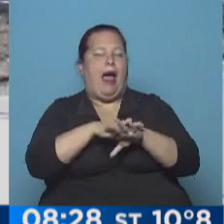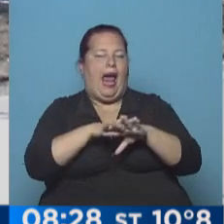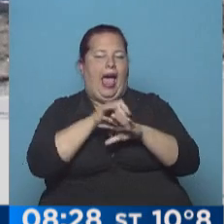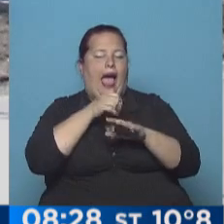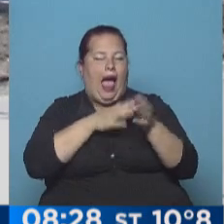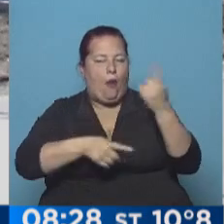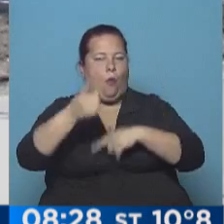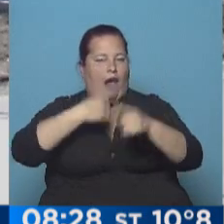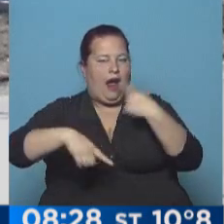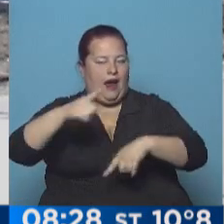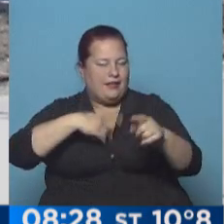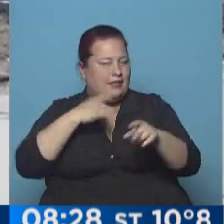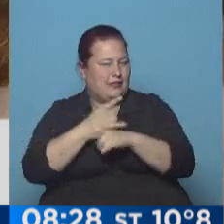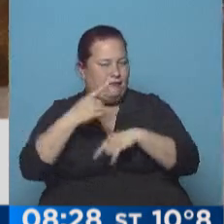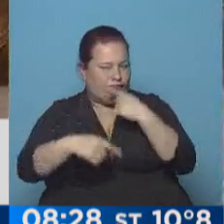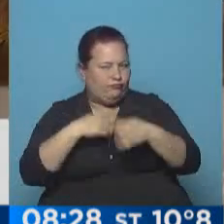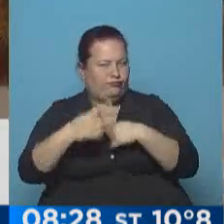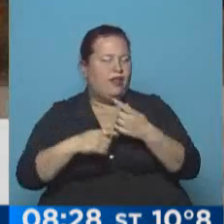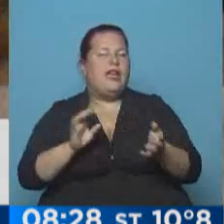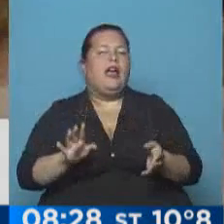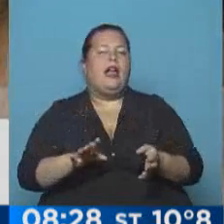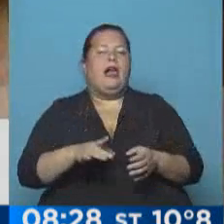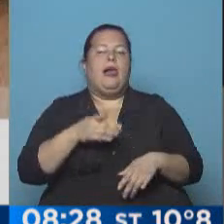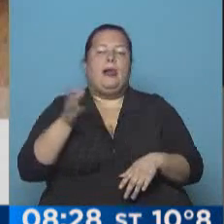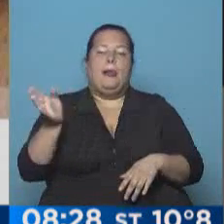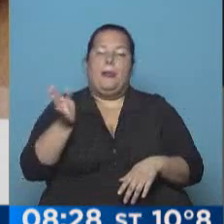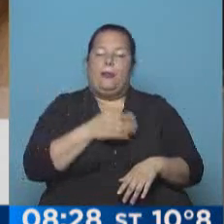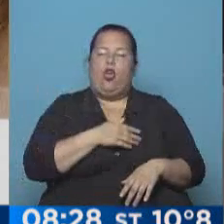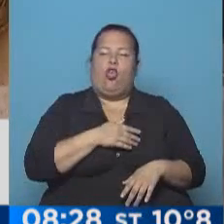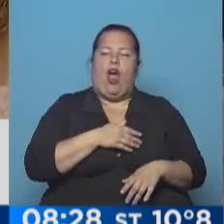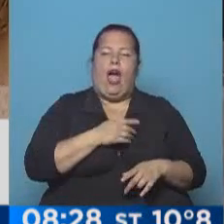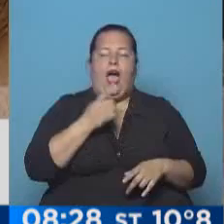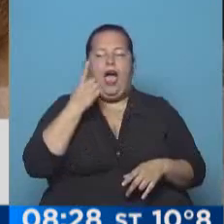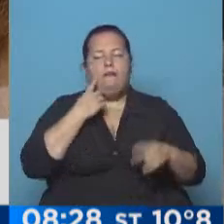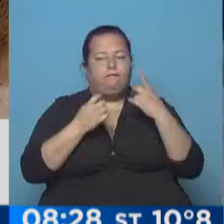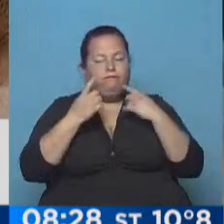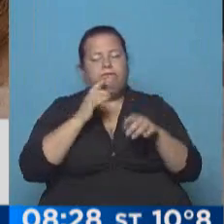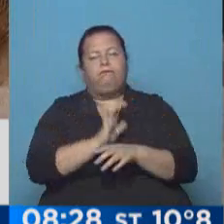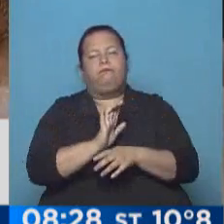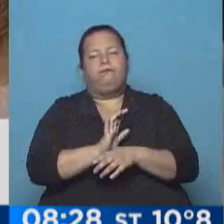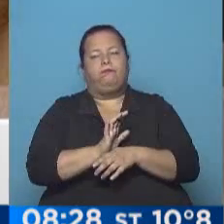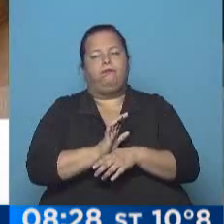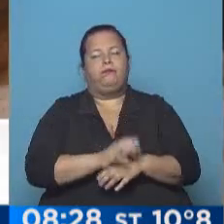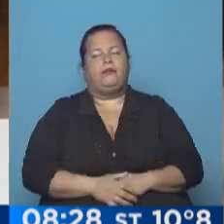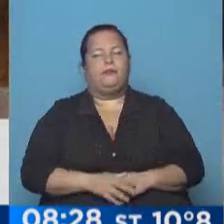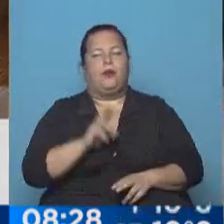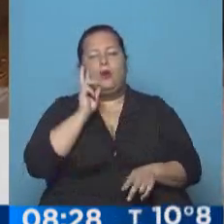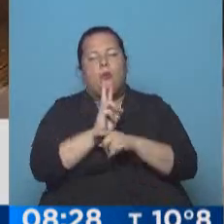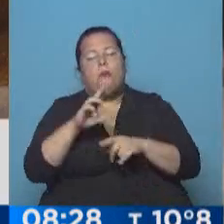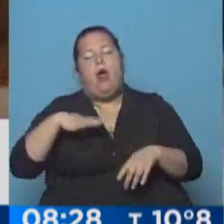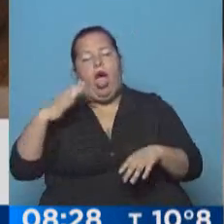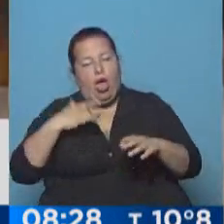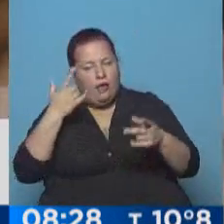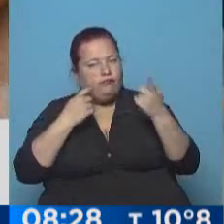se vaya renovando permanentemente. Y todas las medidas, digamos, previsibles que se